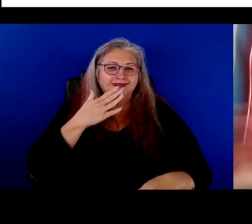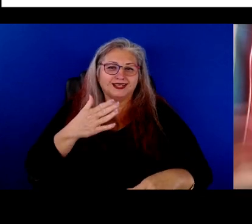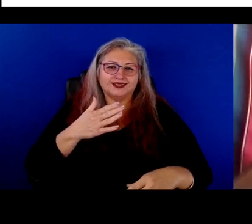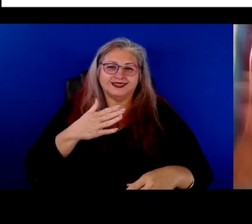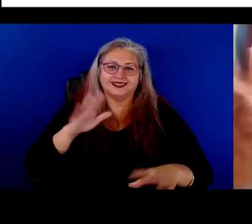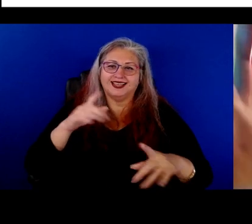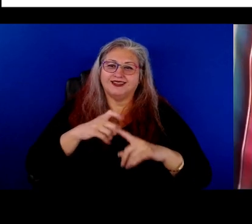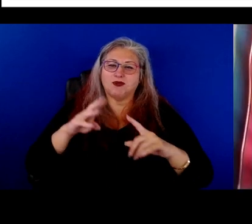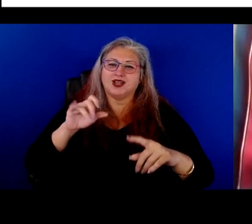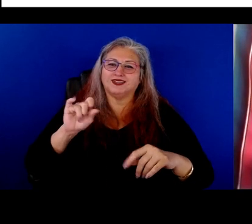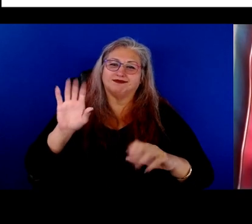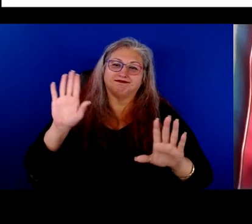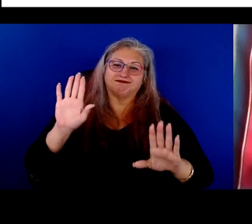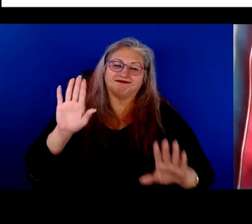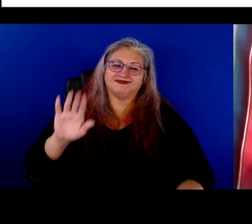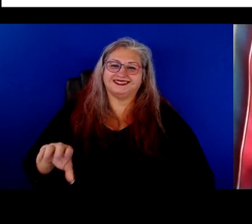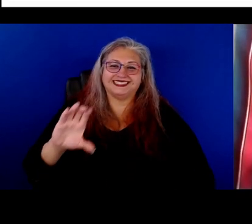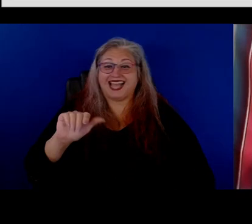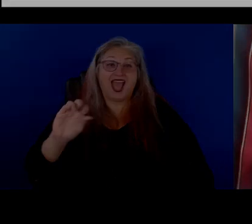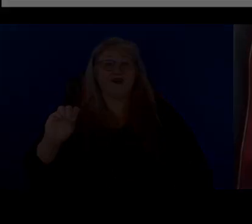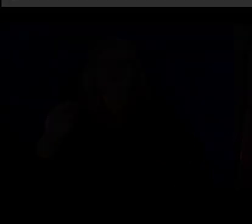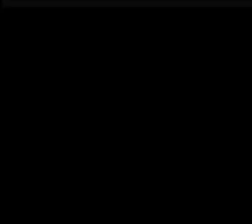Brownsville. Ciao. Ciao.